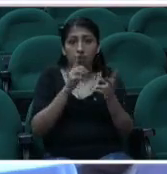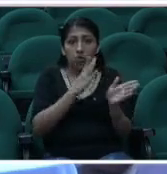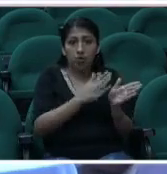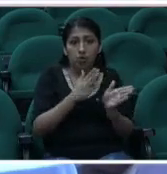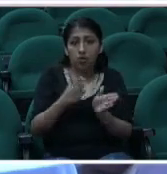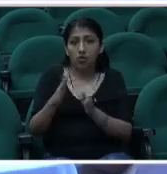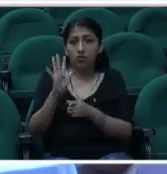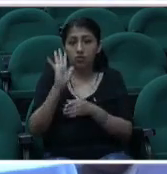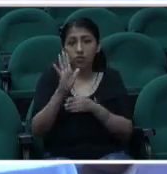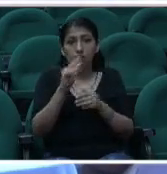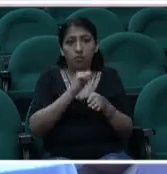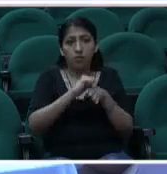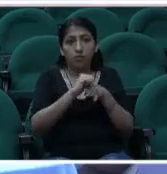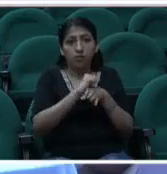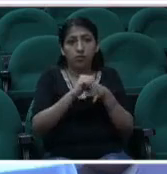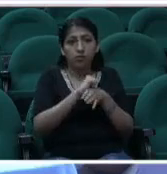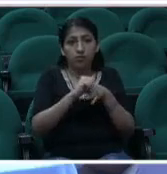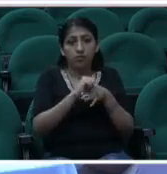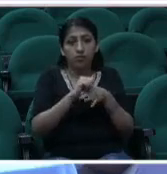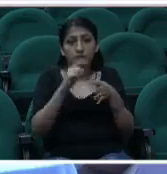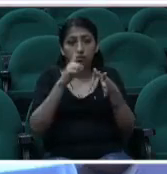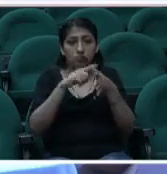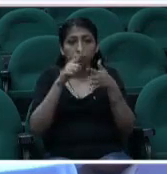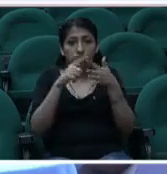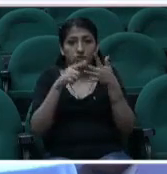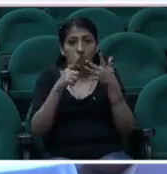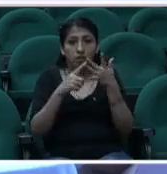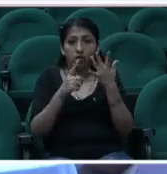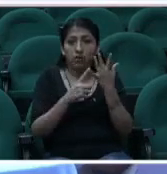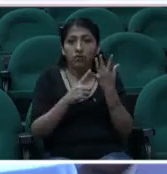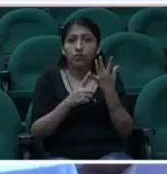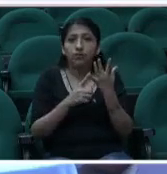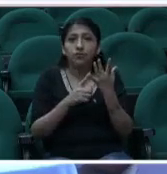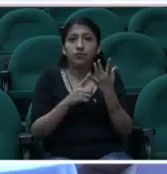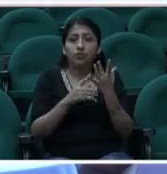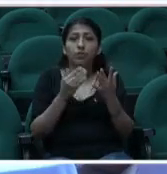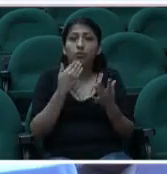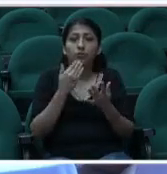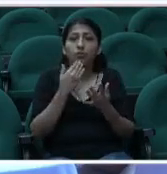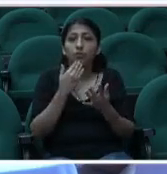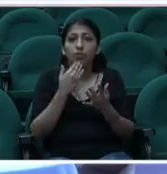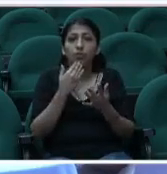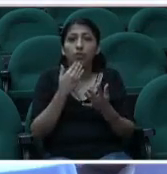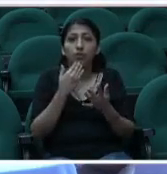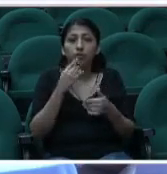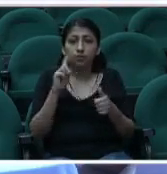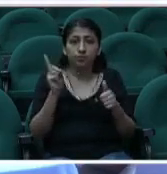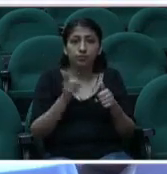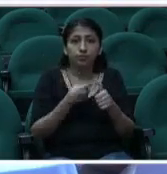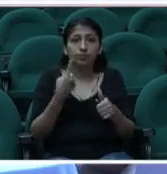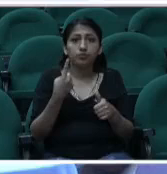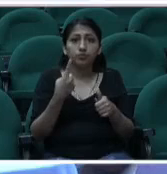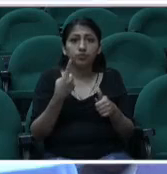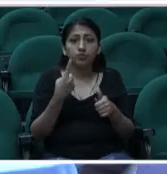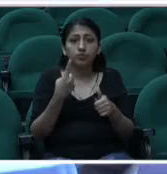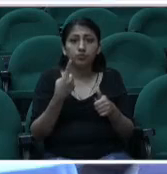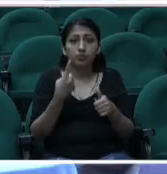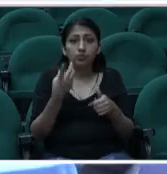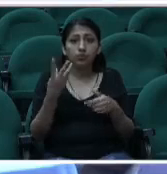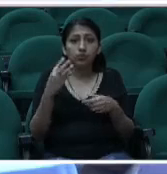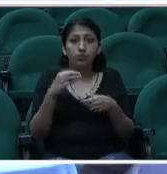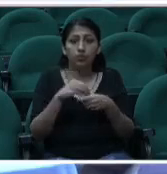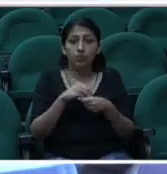participación de los candidatos en los cinco bloques será establecido de la siguiente manera es lo que primero donde está